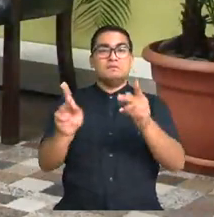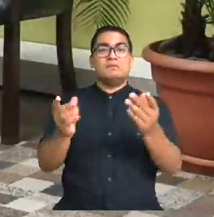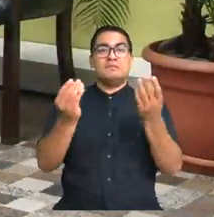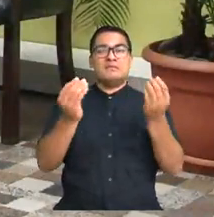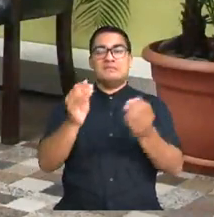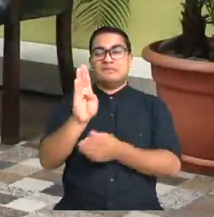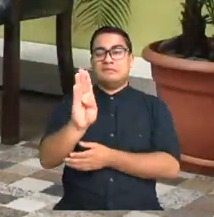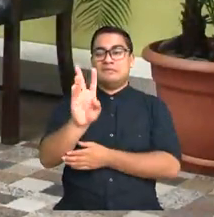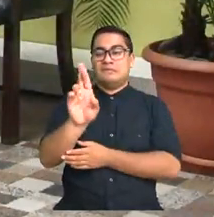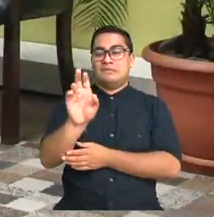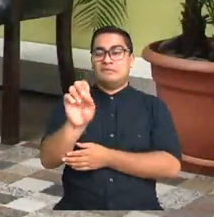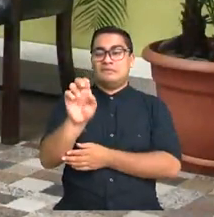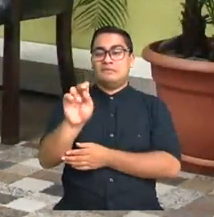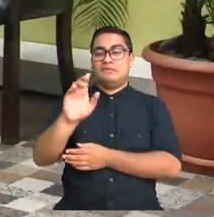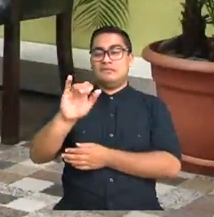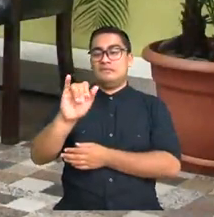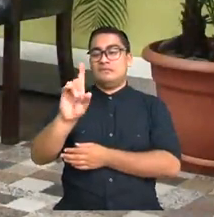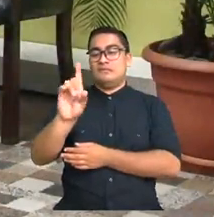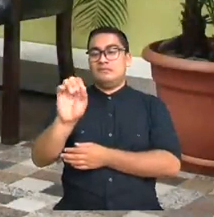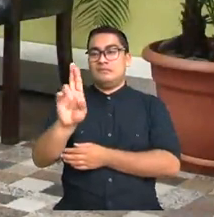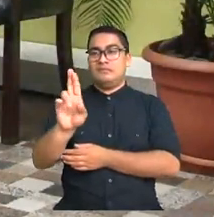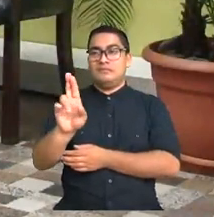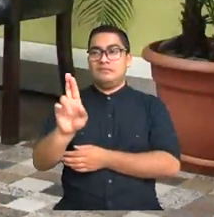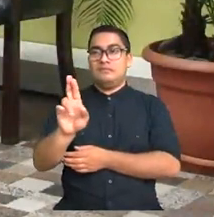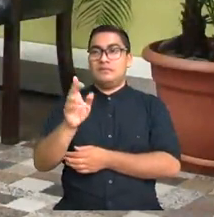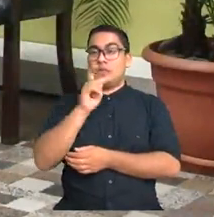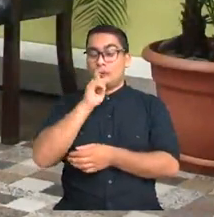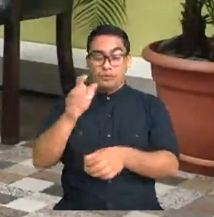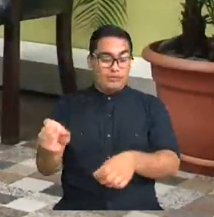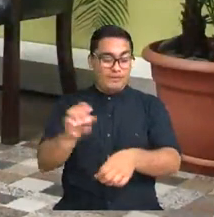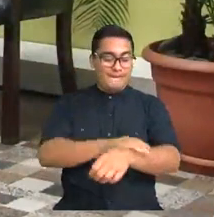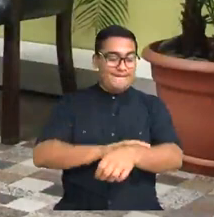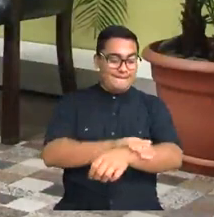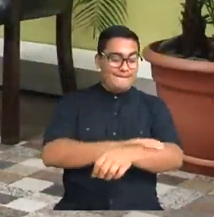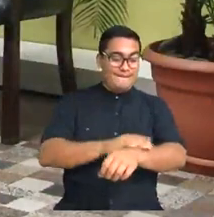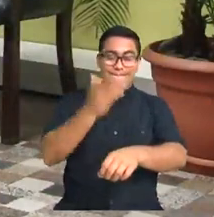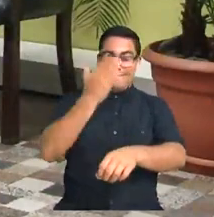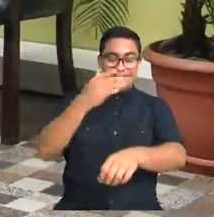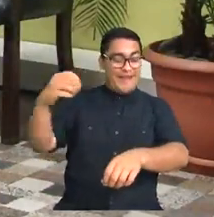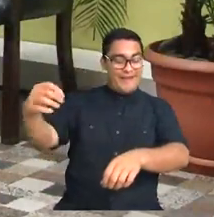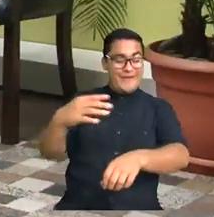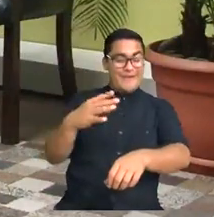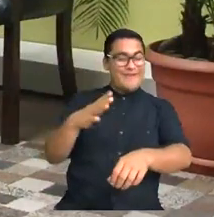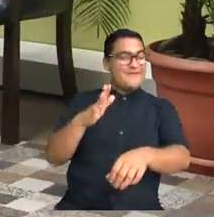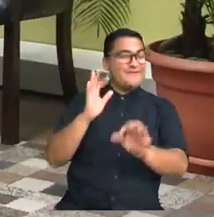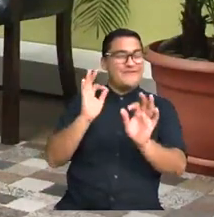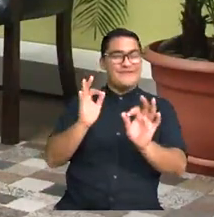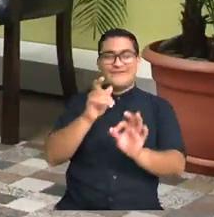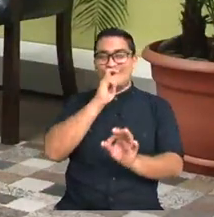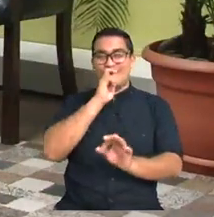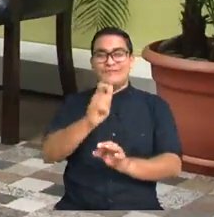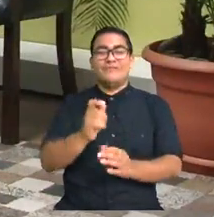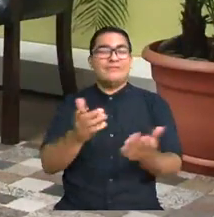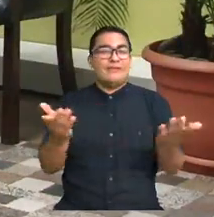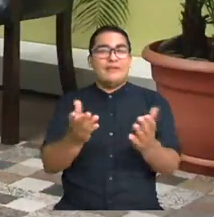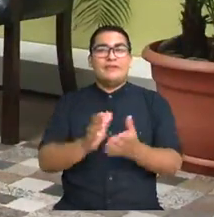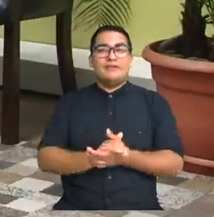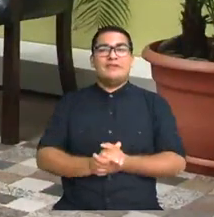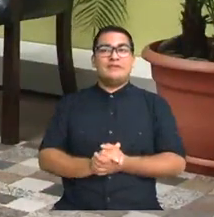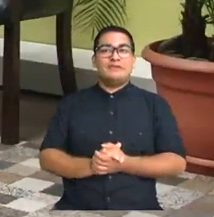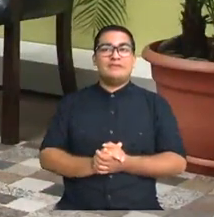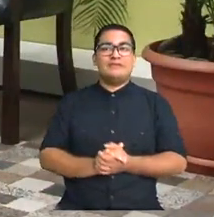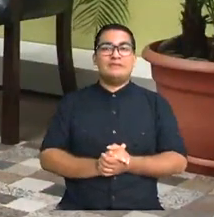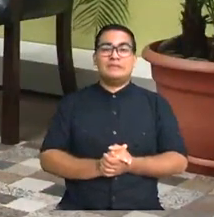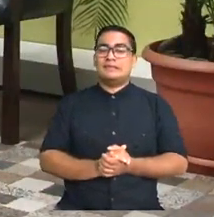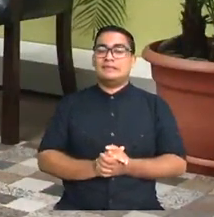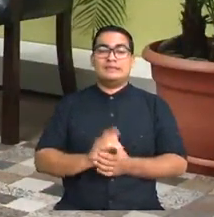para oscurecer nuestra piel. ¿Qué tan recomendables son o qué tanto daño le puede hacer a la piel utilizar este tipo de productos? Sí, los dermatólogos